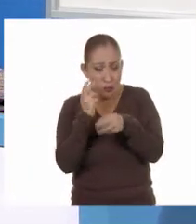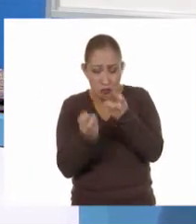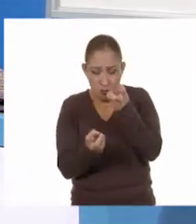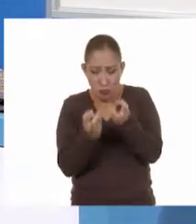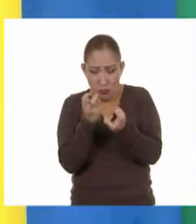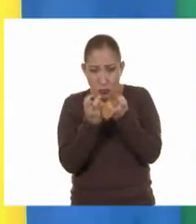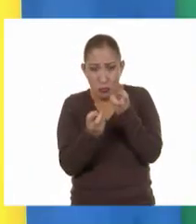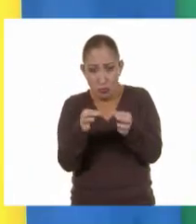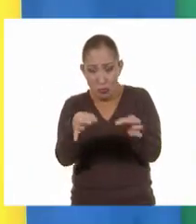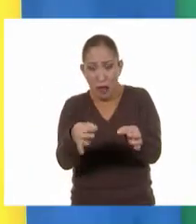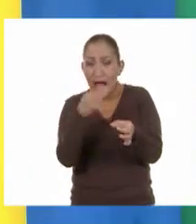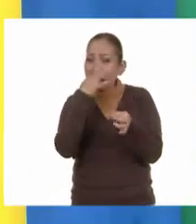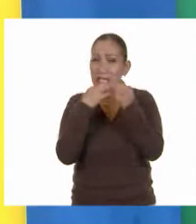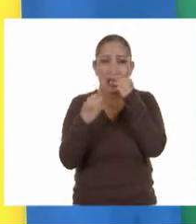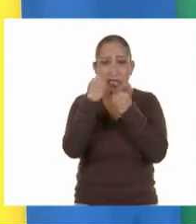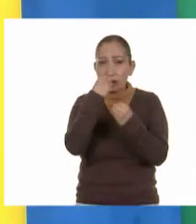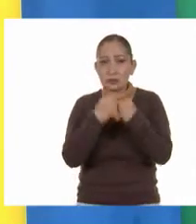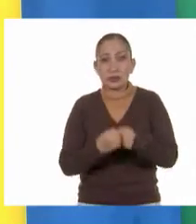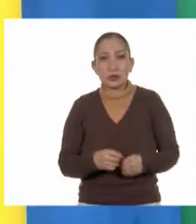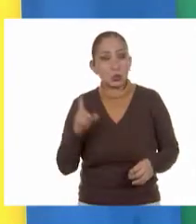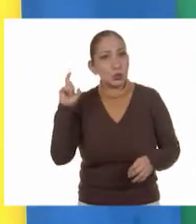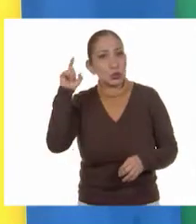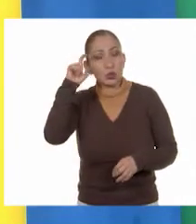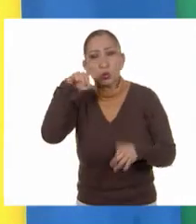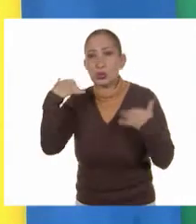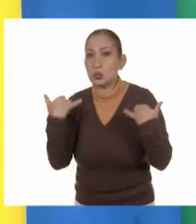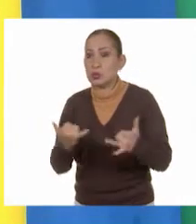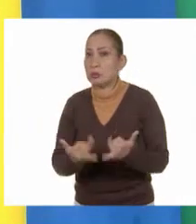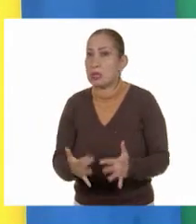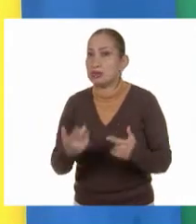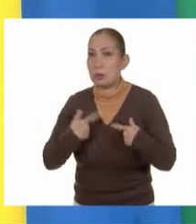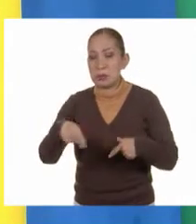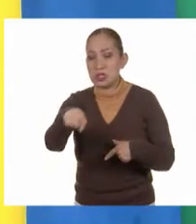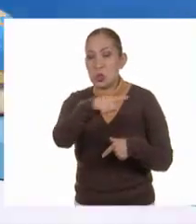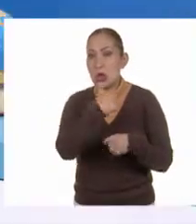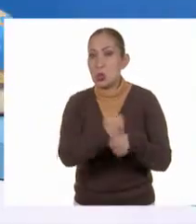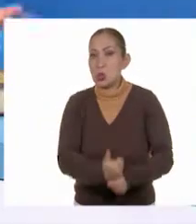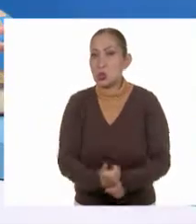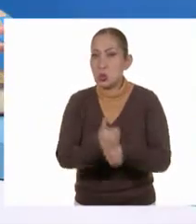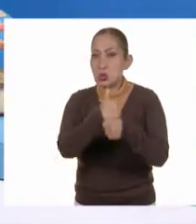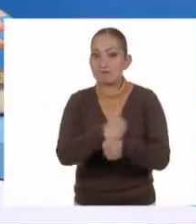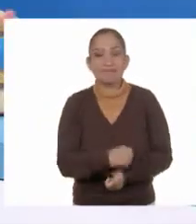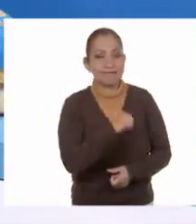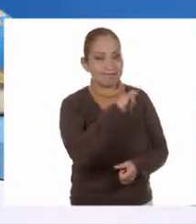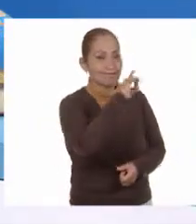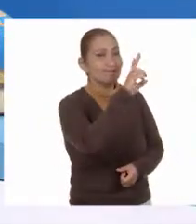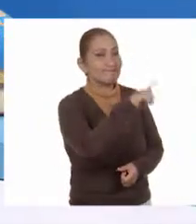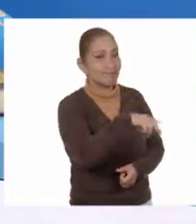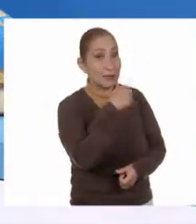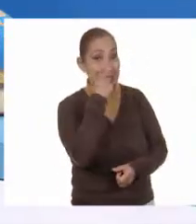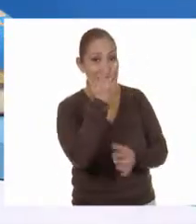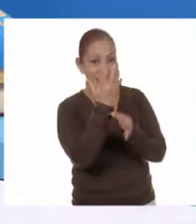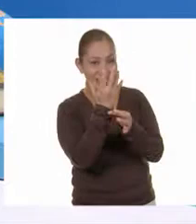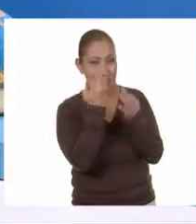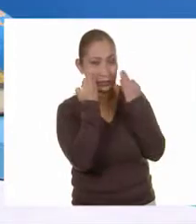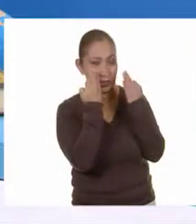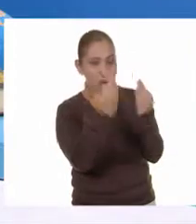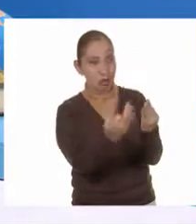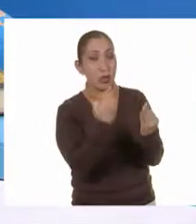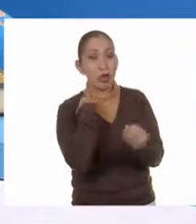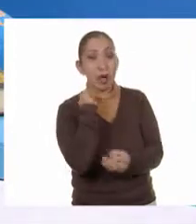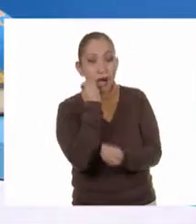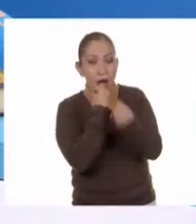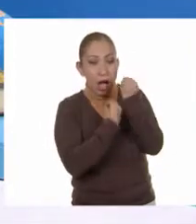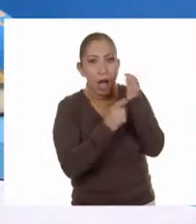estaba puesta. ¡Ay, qué difícil situación le tocó vivir a la población, maestra! Sí, según el testimonio, terminaron